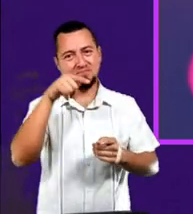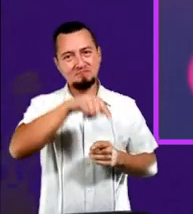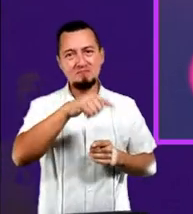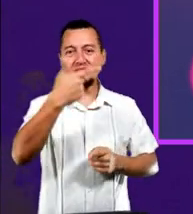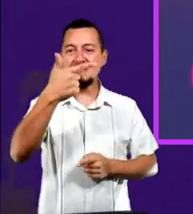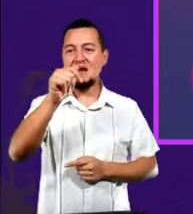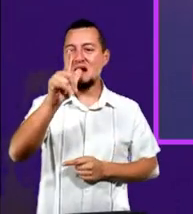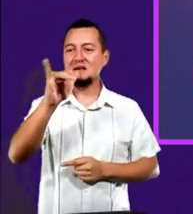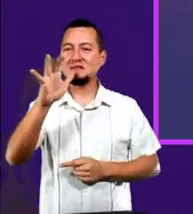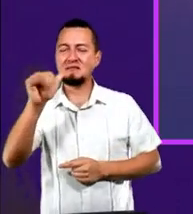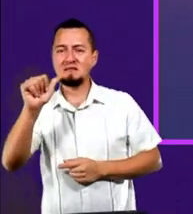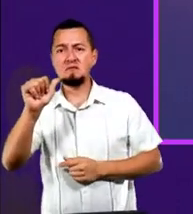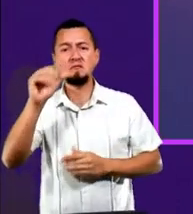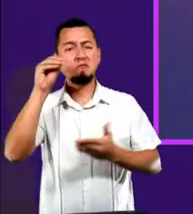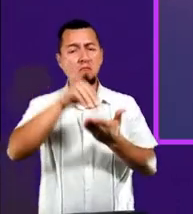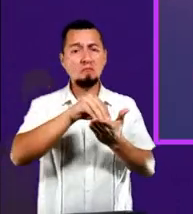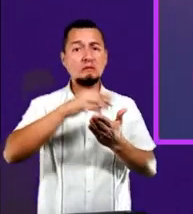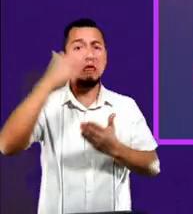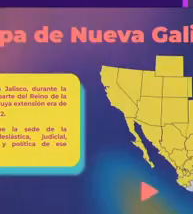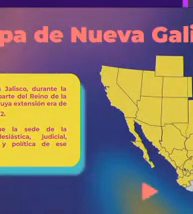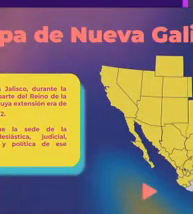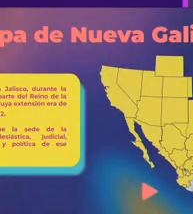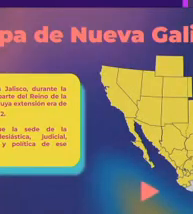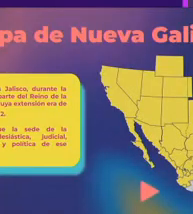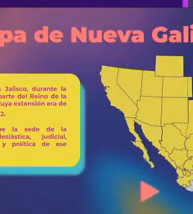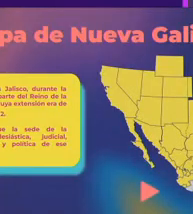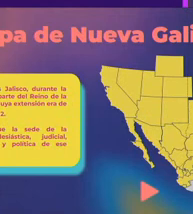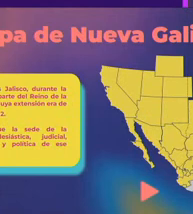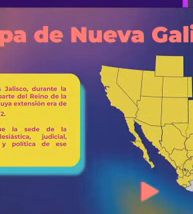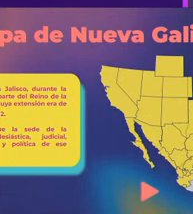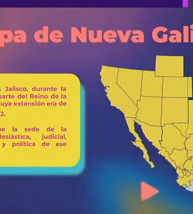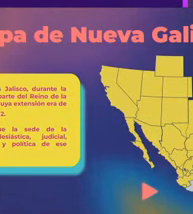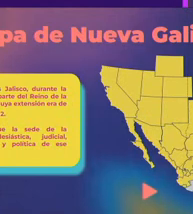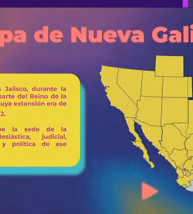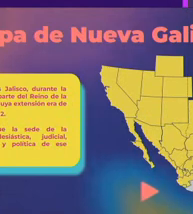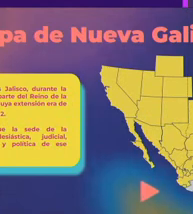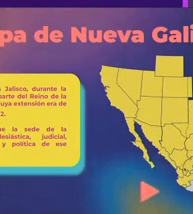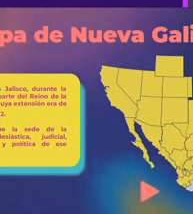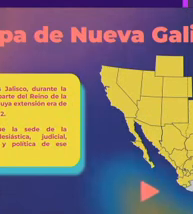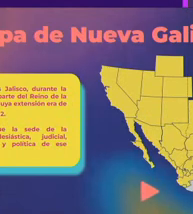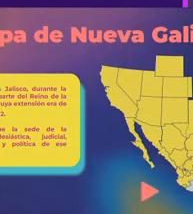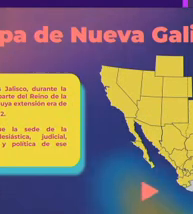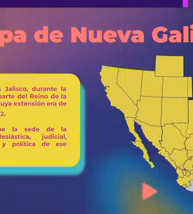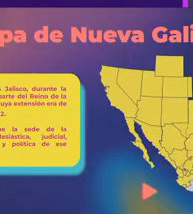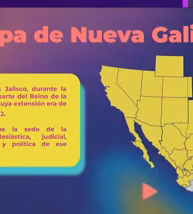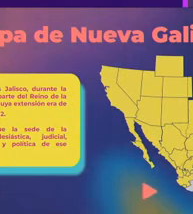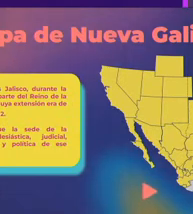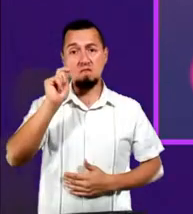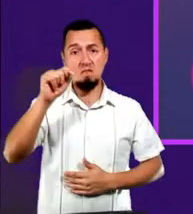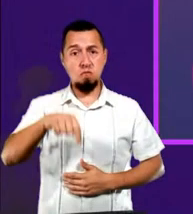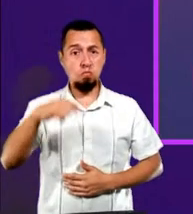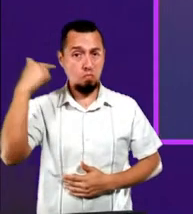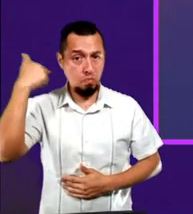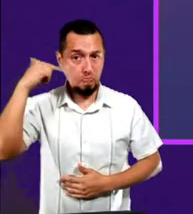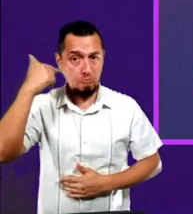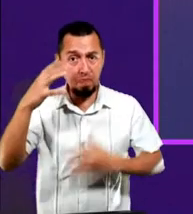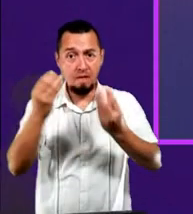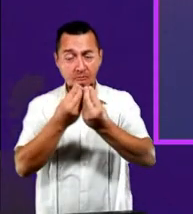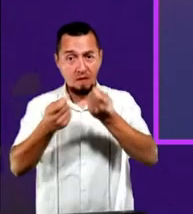la Nueva Galicia. Aquí en Guadalajara era la sede y la extensión era